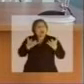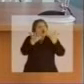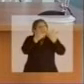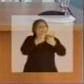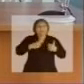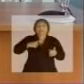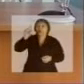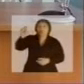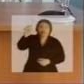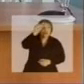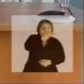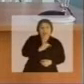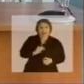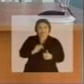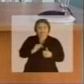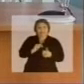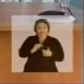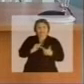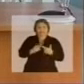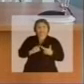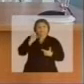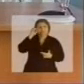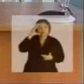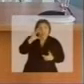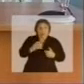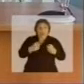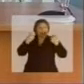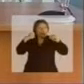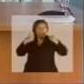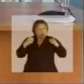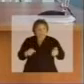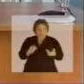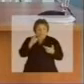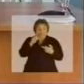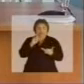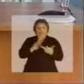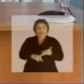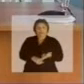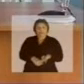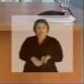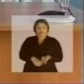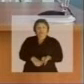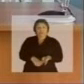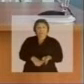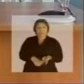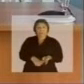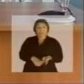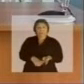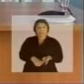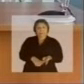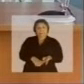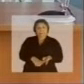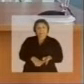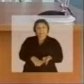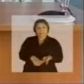las Organizaciones Sociales A los clubes Deportivos A